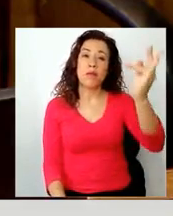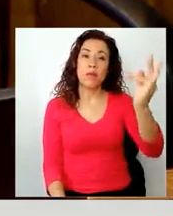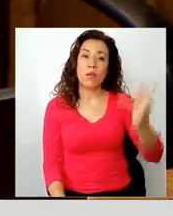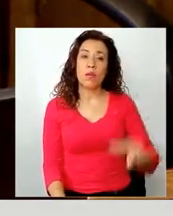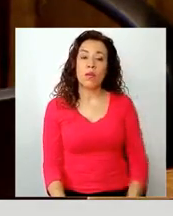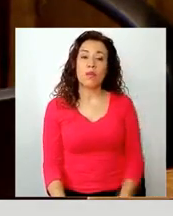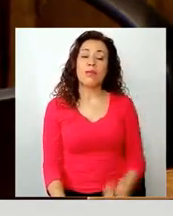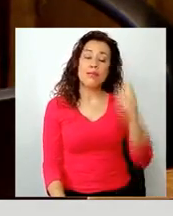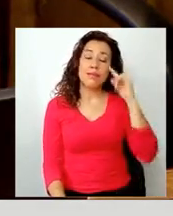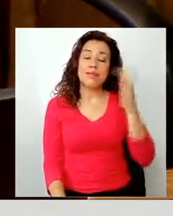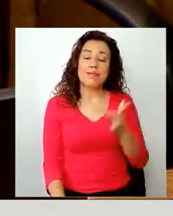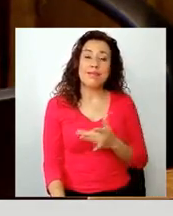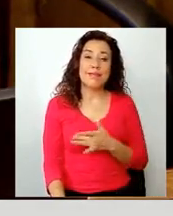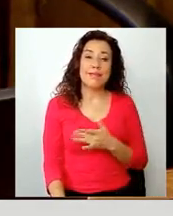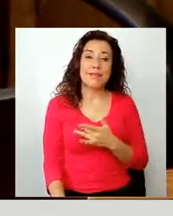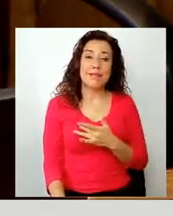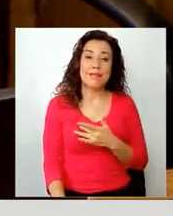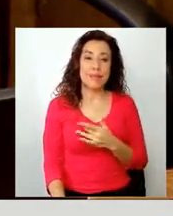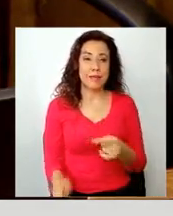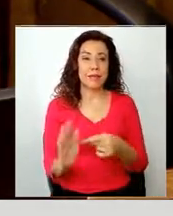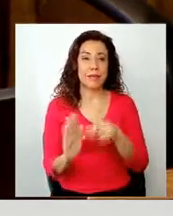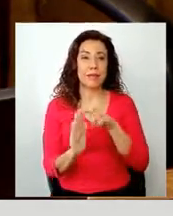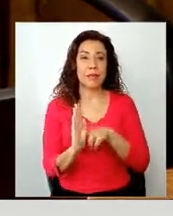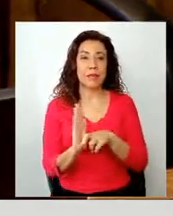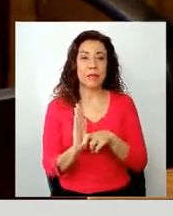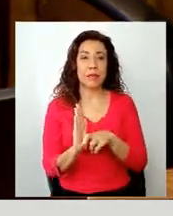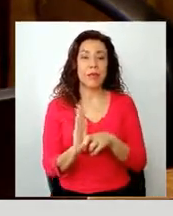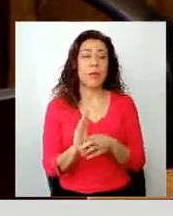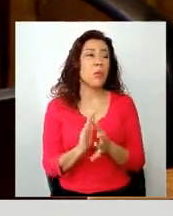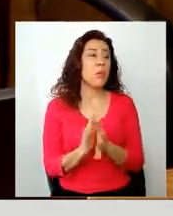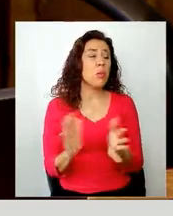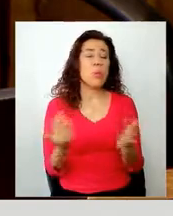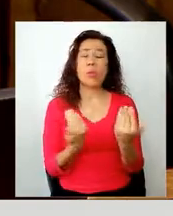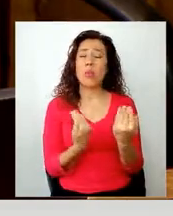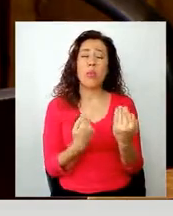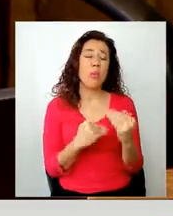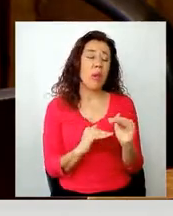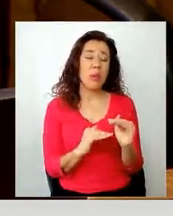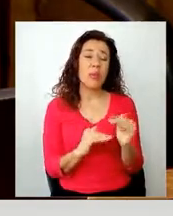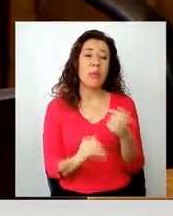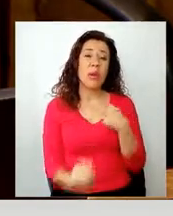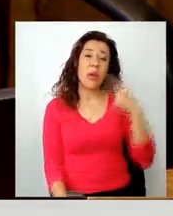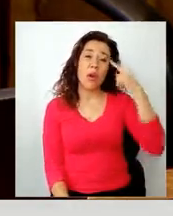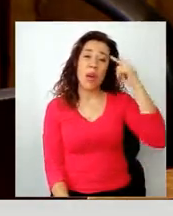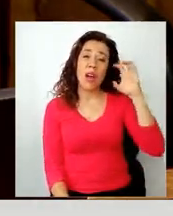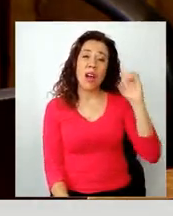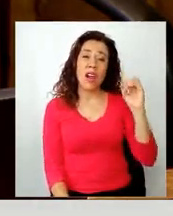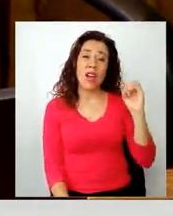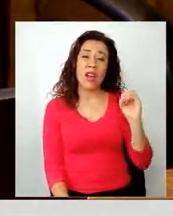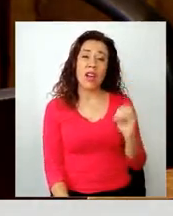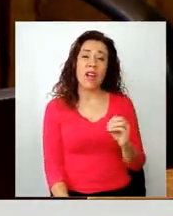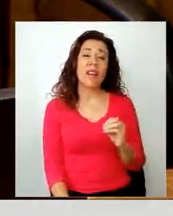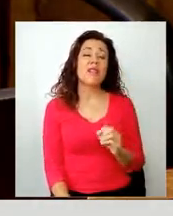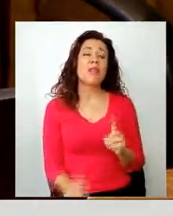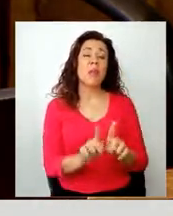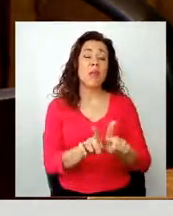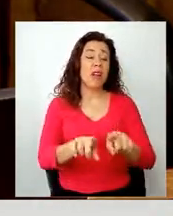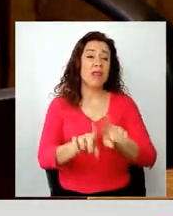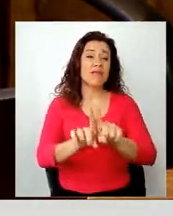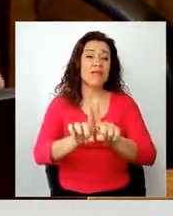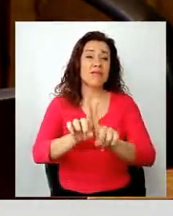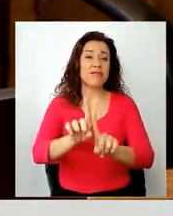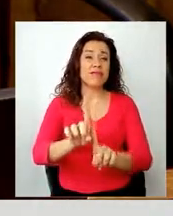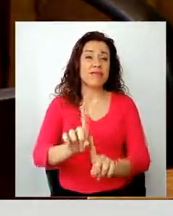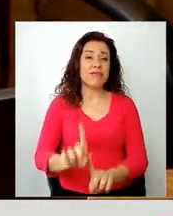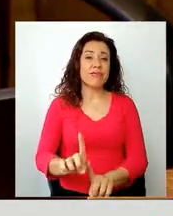es un proyecto demasiado acotado creo yo estamos quedándonos atrás en un proceso en donde